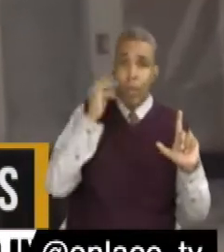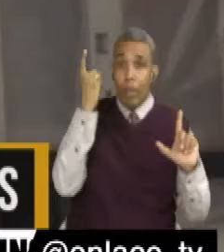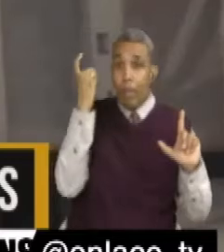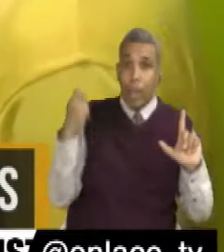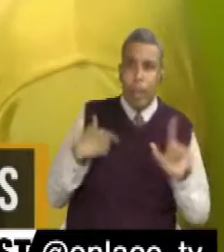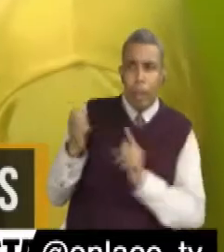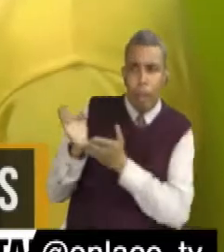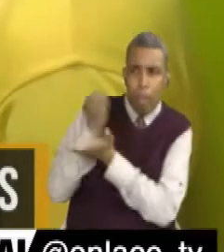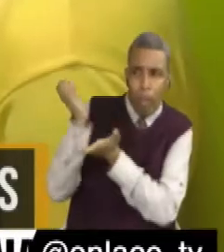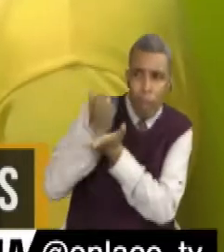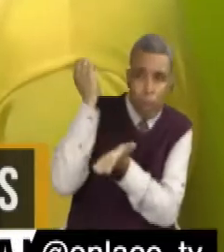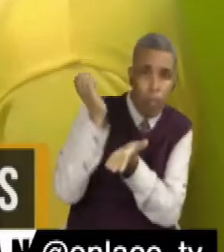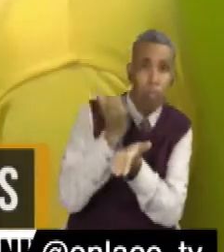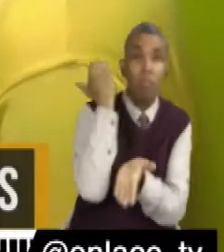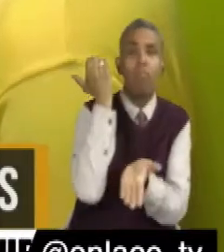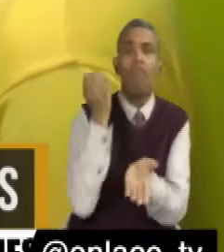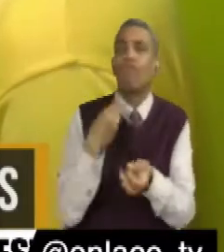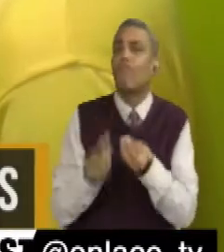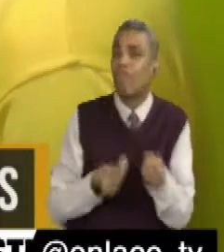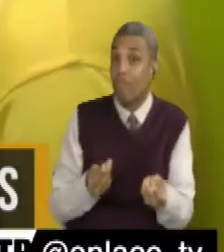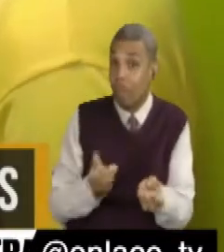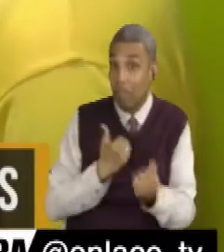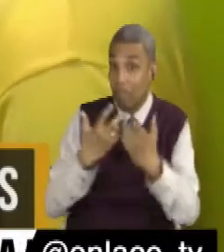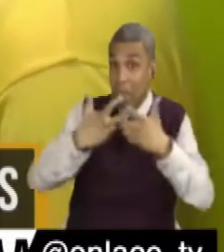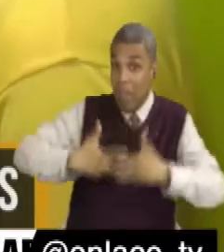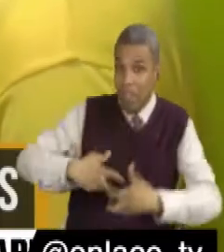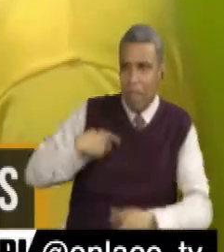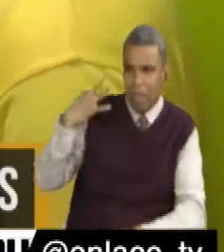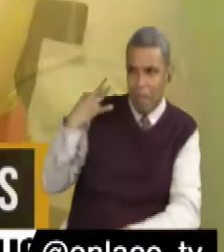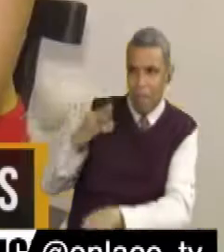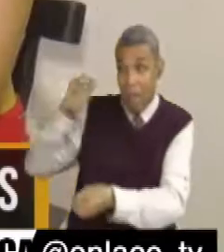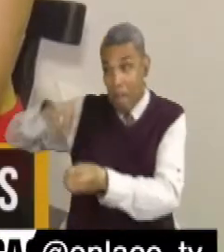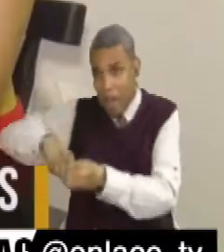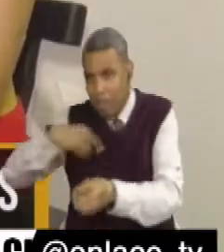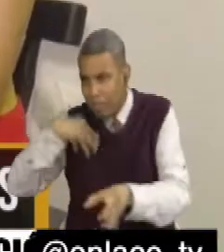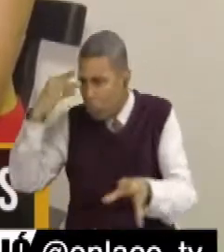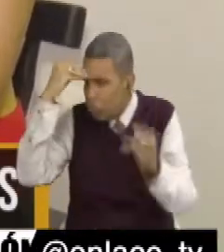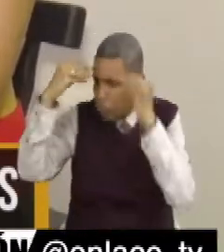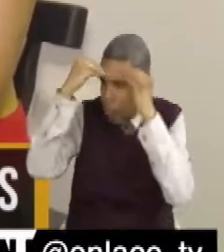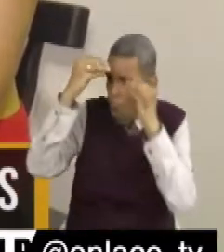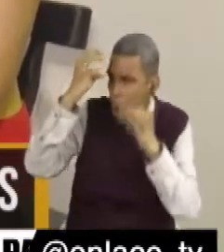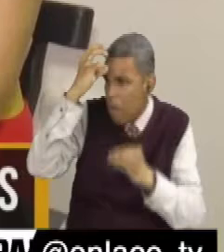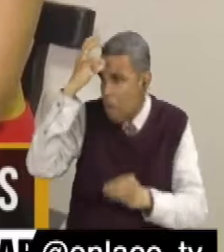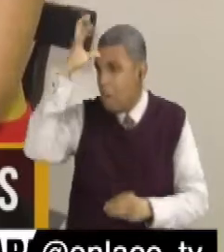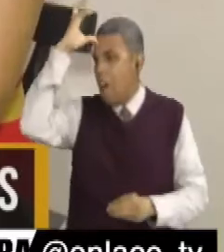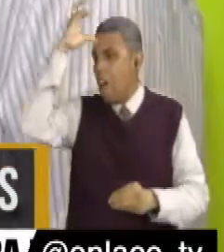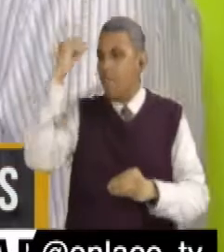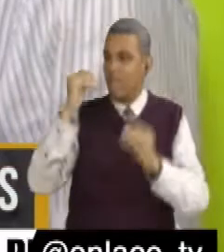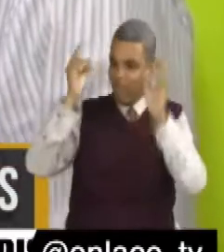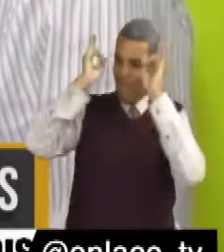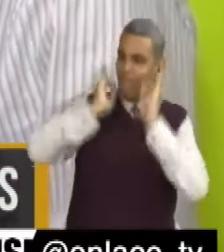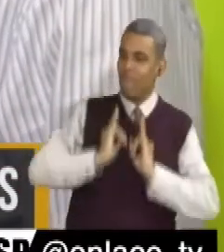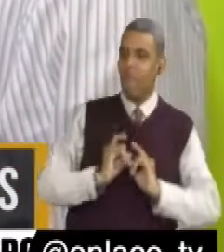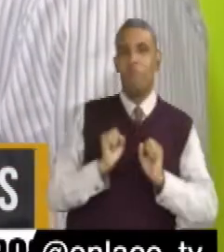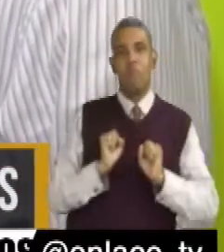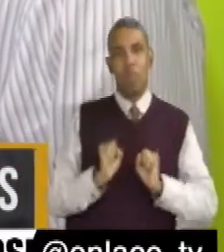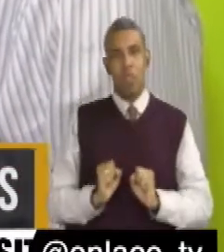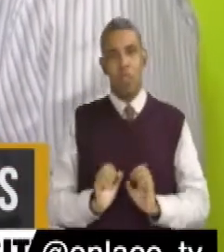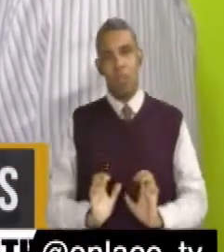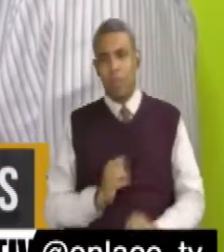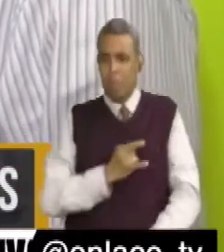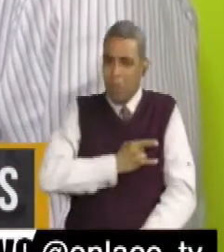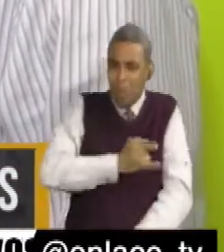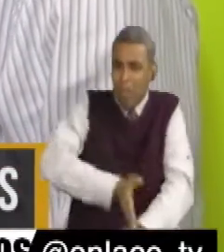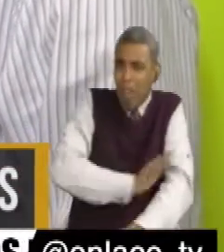niñas y un niño, de que nos vinculemos, de que adquiramos experiencia, adquiramos conocimientos, afiancemos los conocimientos que ya traemos de una universidad, de